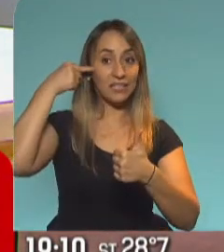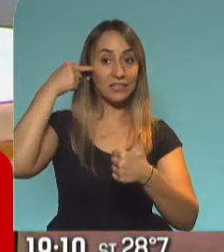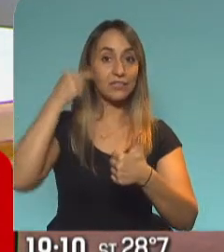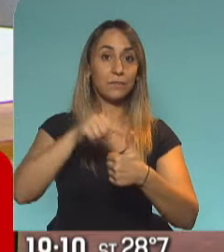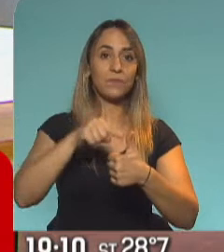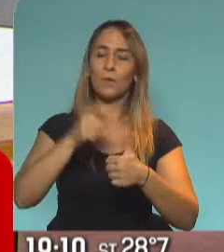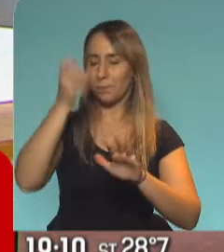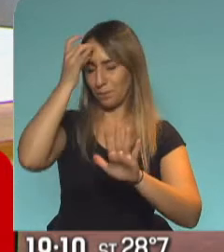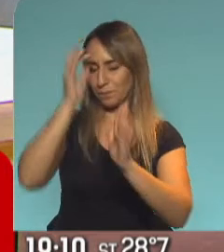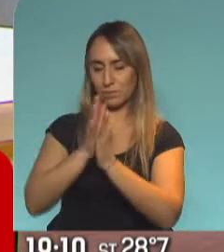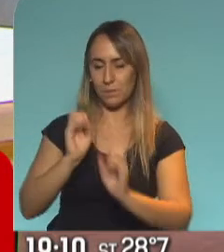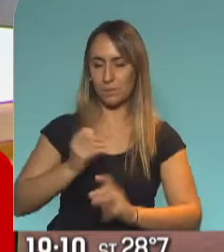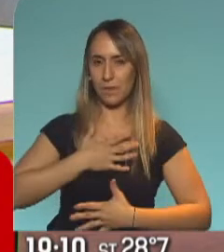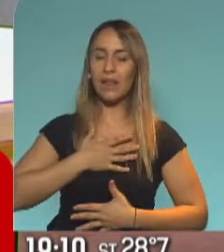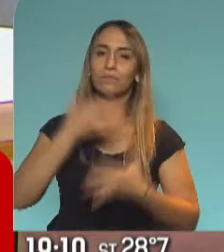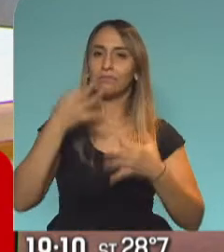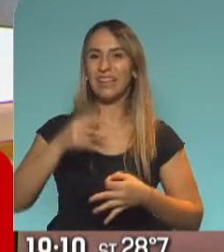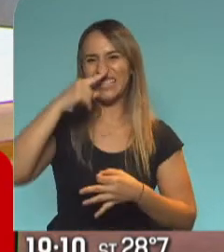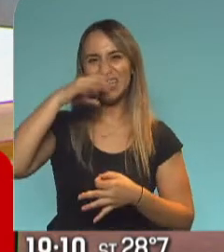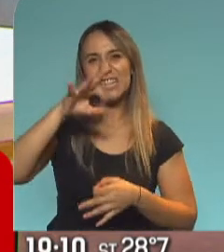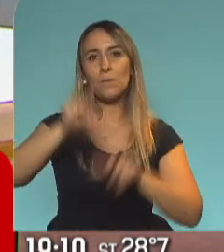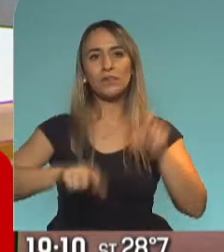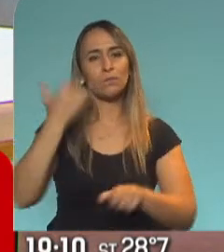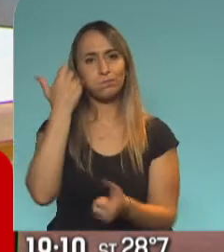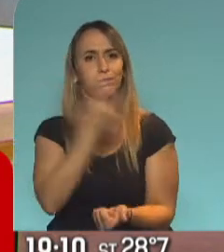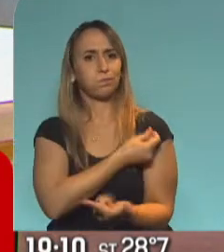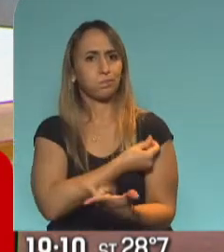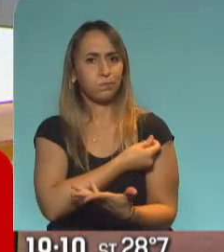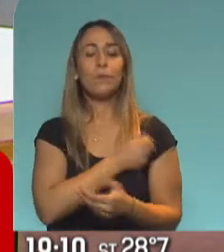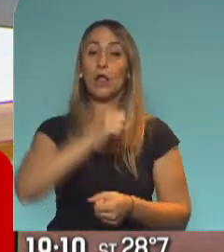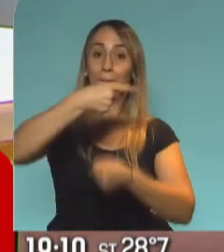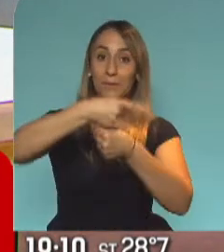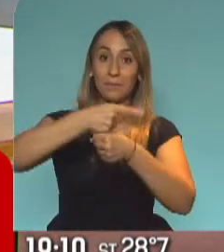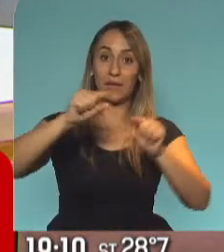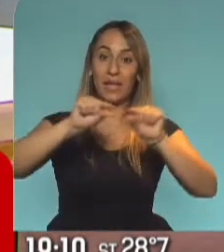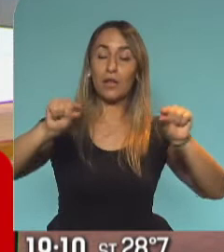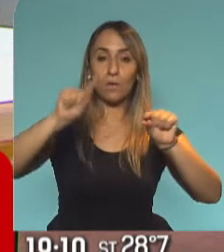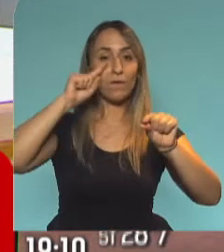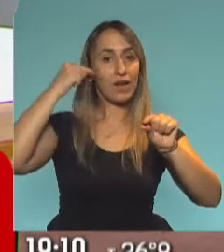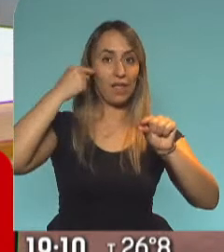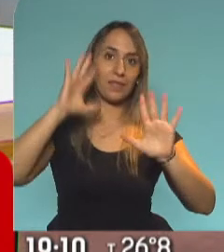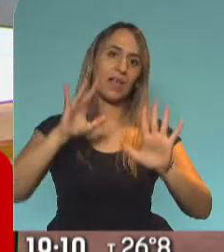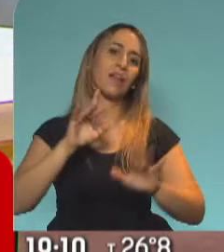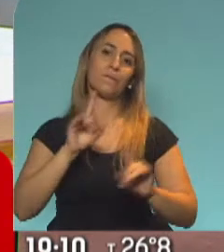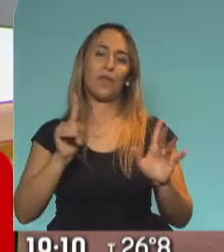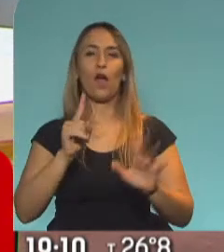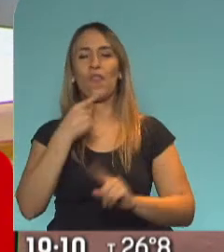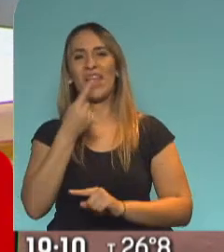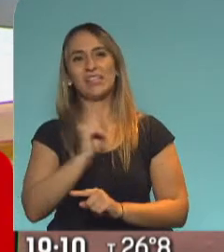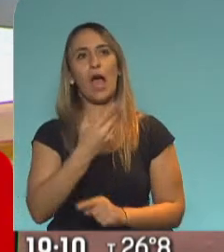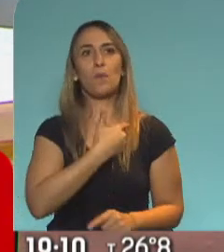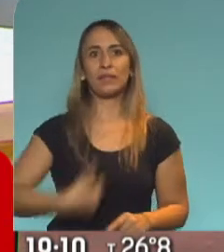mostrado... Perdón, 70 total, sí. Ha mostrado imágenes de él cuando fue vacunado. Nadie podrá decir que la vacunación del presidente de la Nación fue irregular. Por